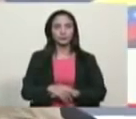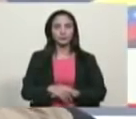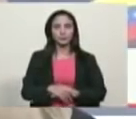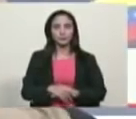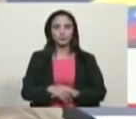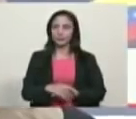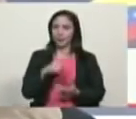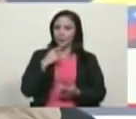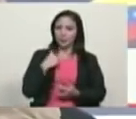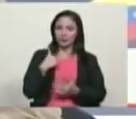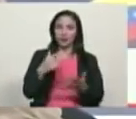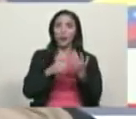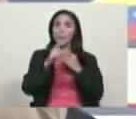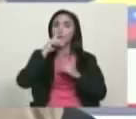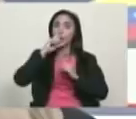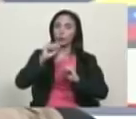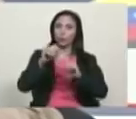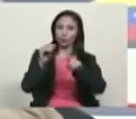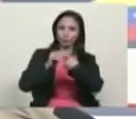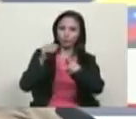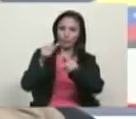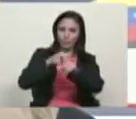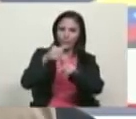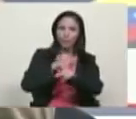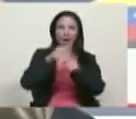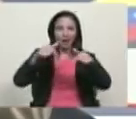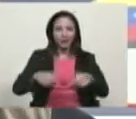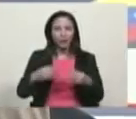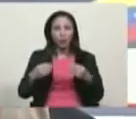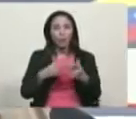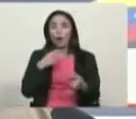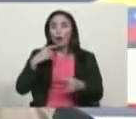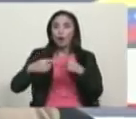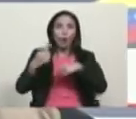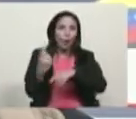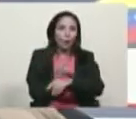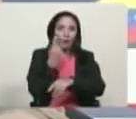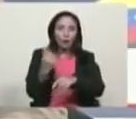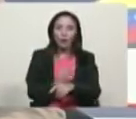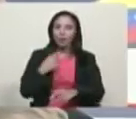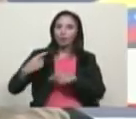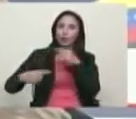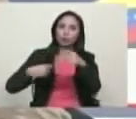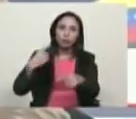me decía, Nicolás, la batalla aquí se da por horas.